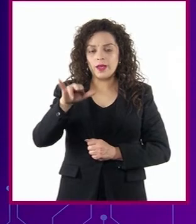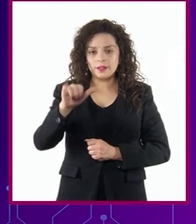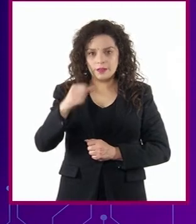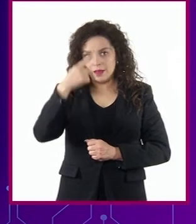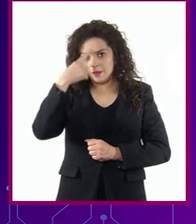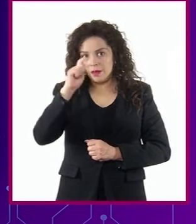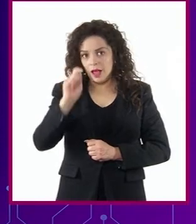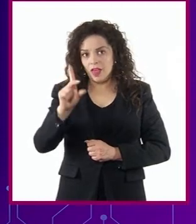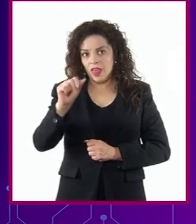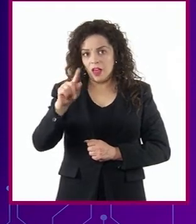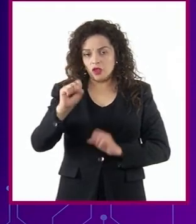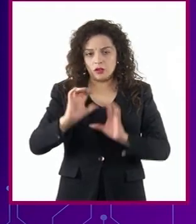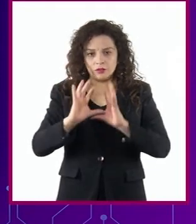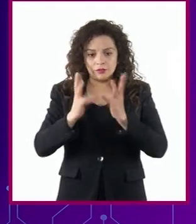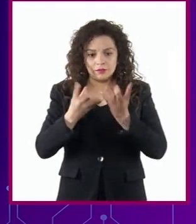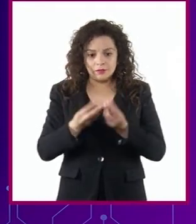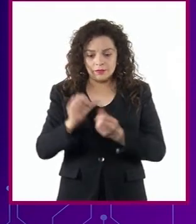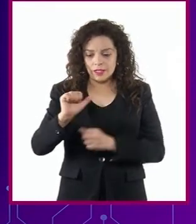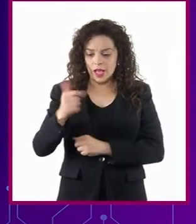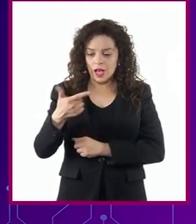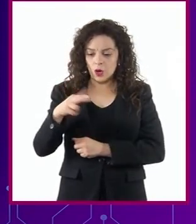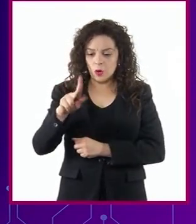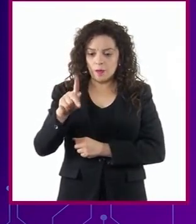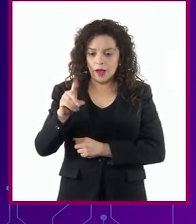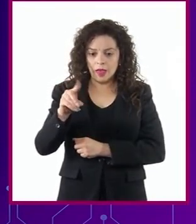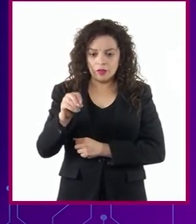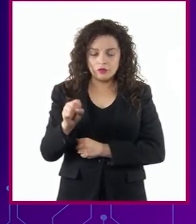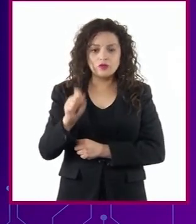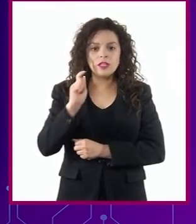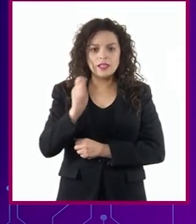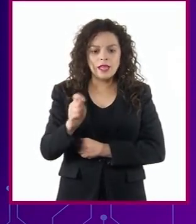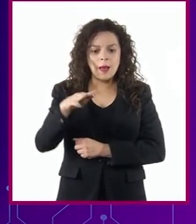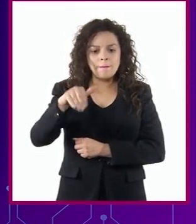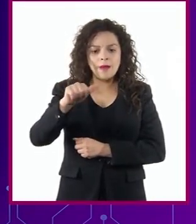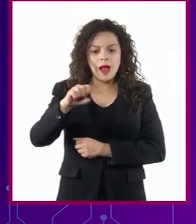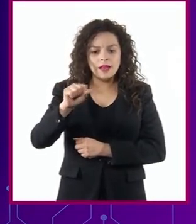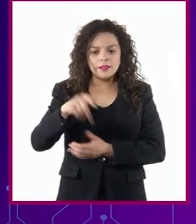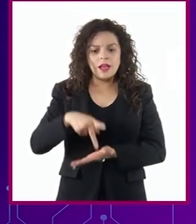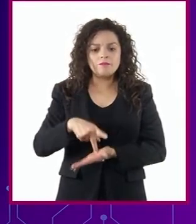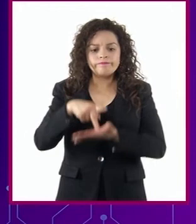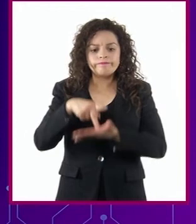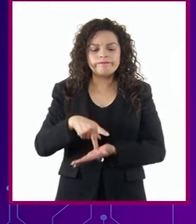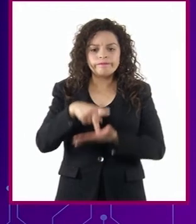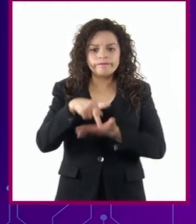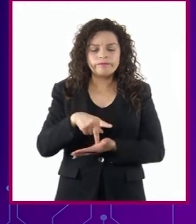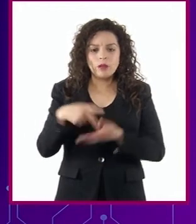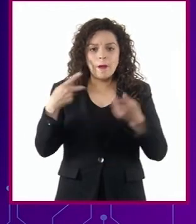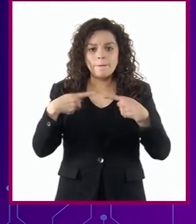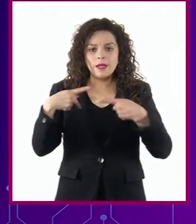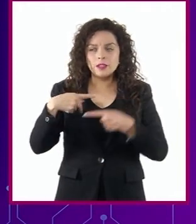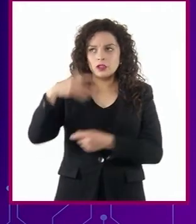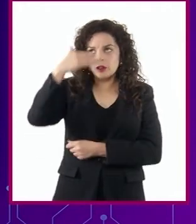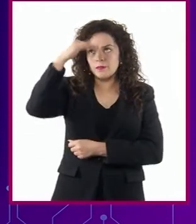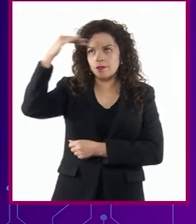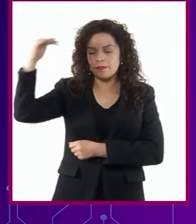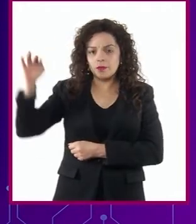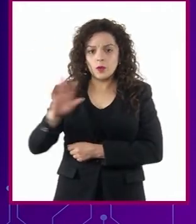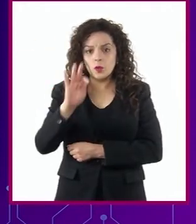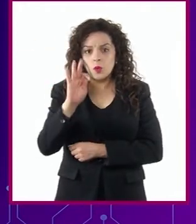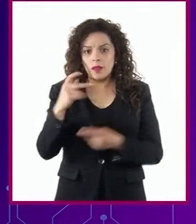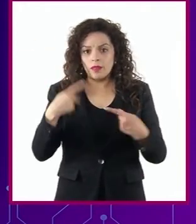agrupados. La situación se refiere a la masa en kilogramos de las personas adultas en un grupo de 40